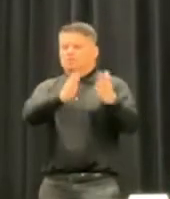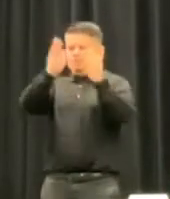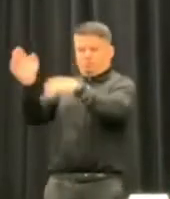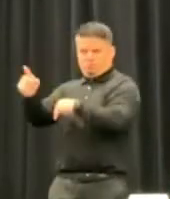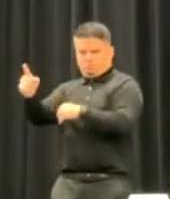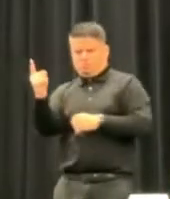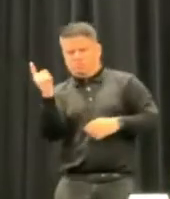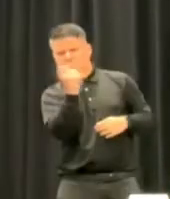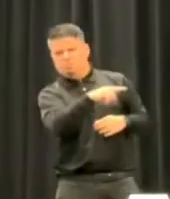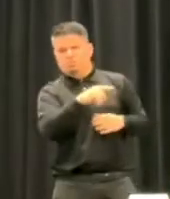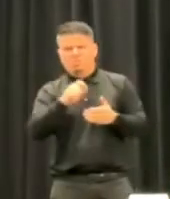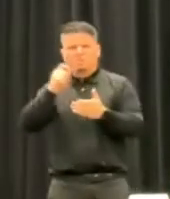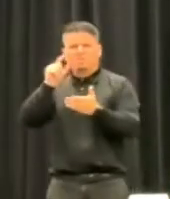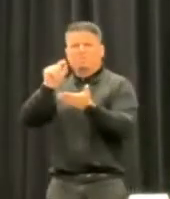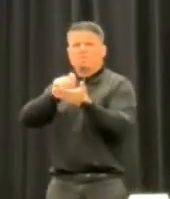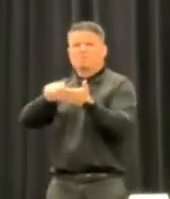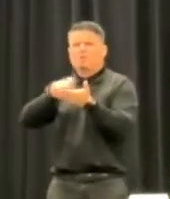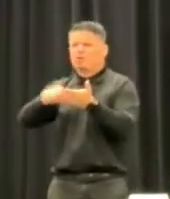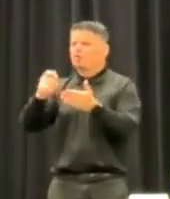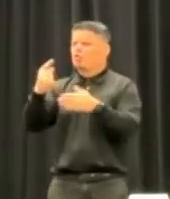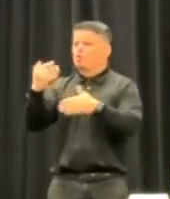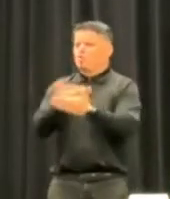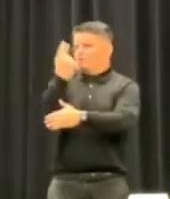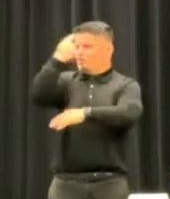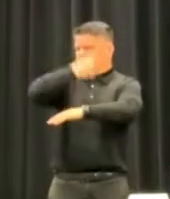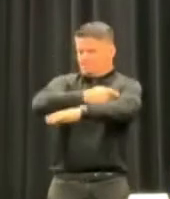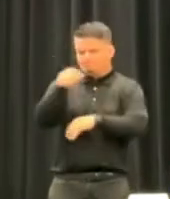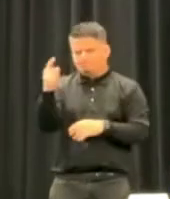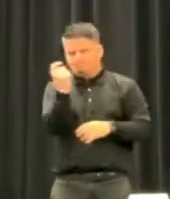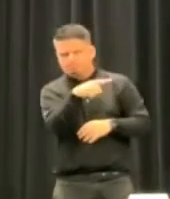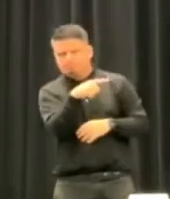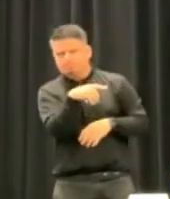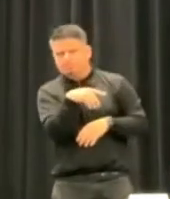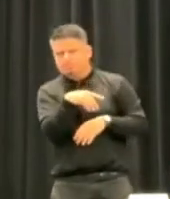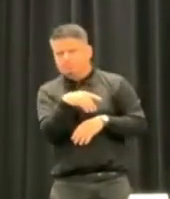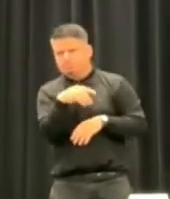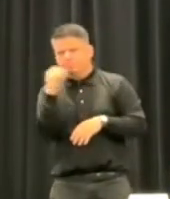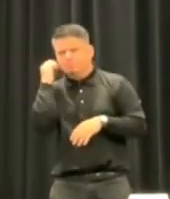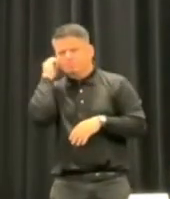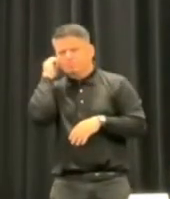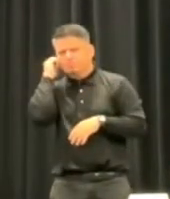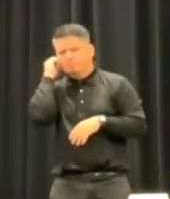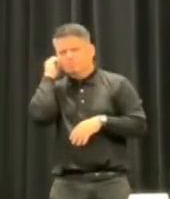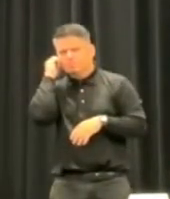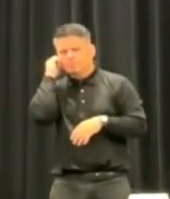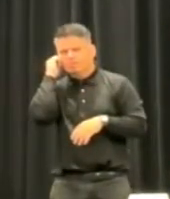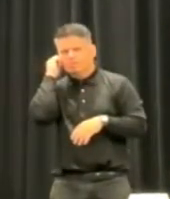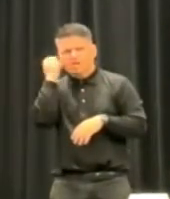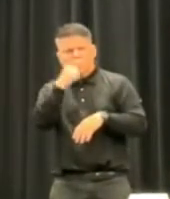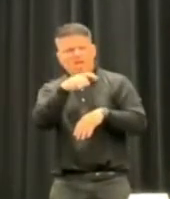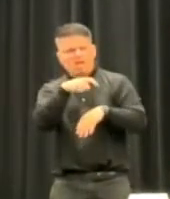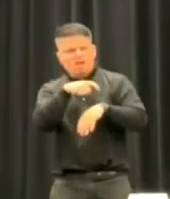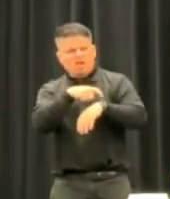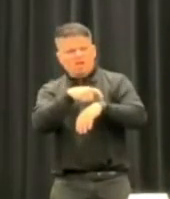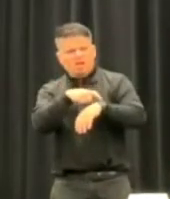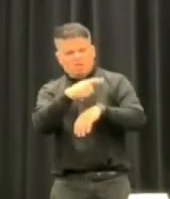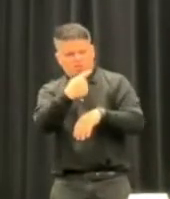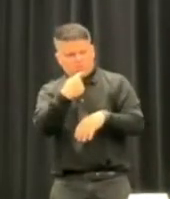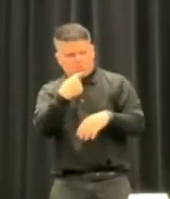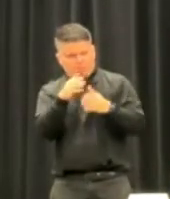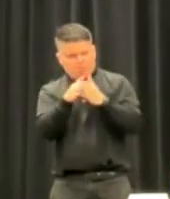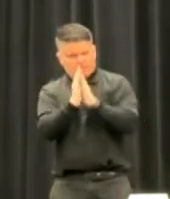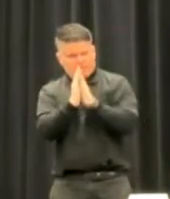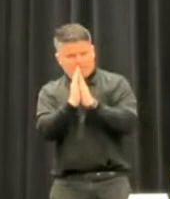secretarias usted está estableciendo alguna fecha del límite o algún plazo para la entrega de estos planes la ley